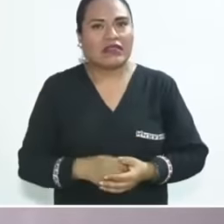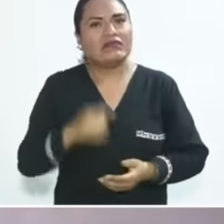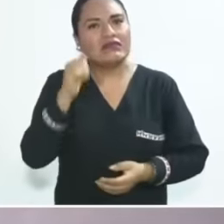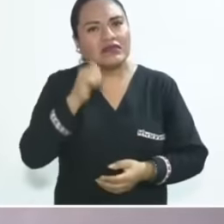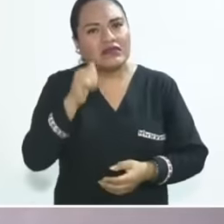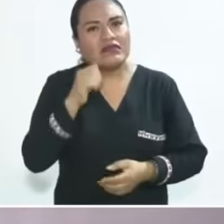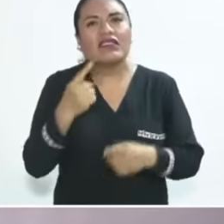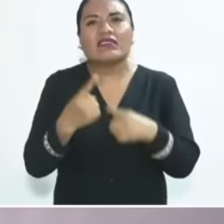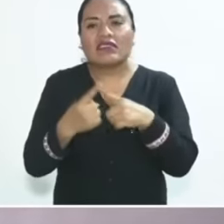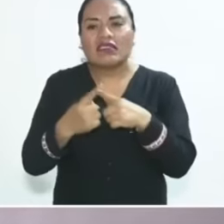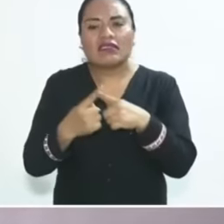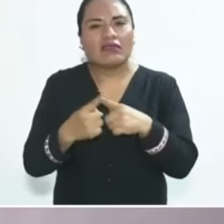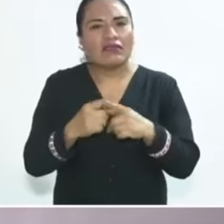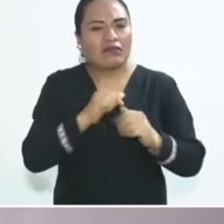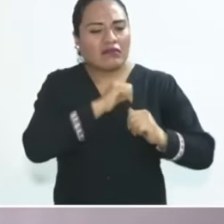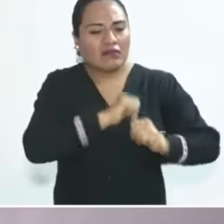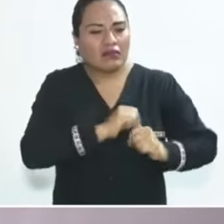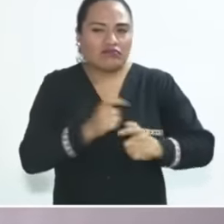gobernaron los hombres.